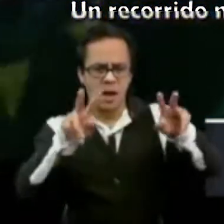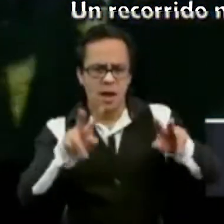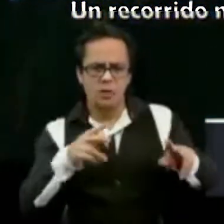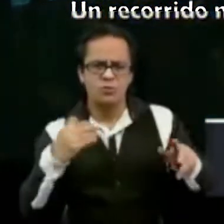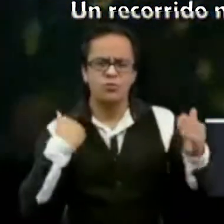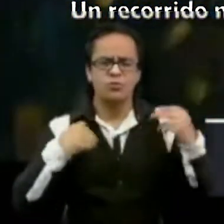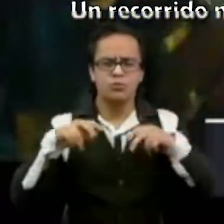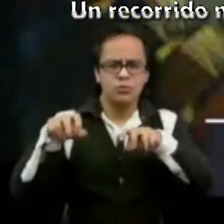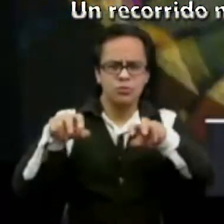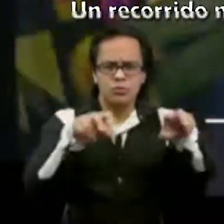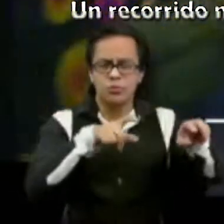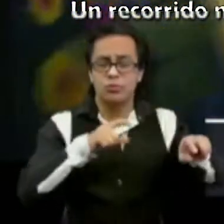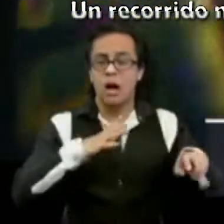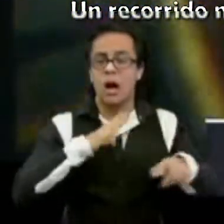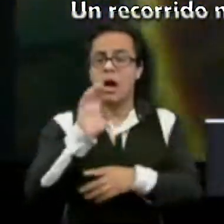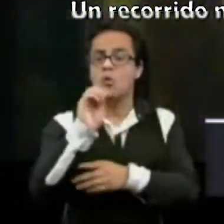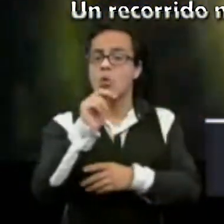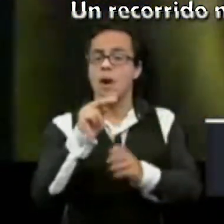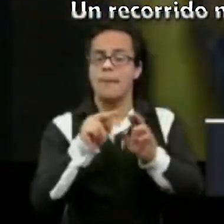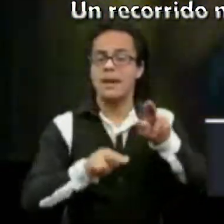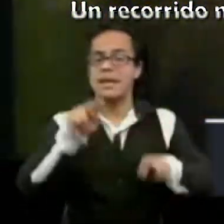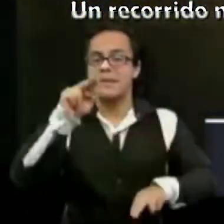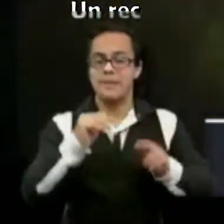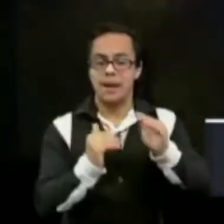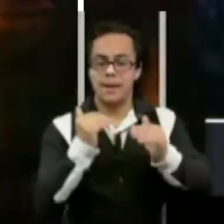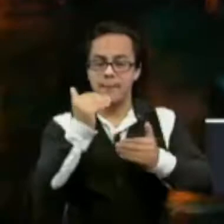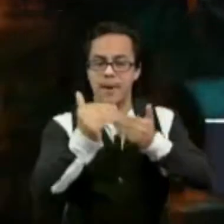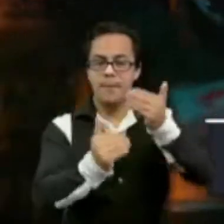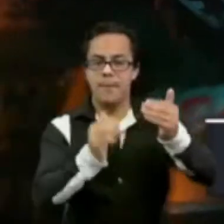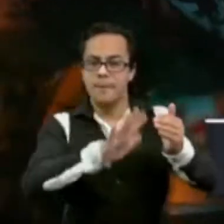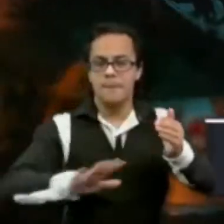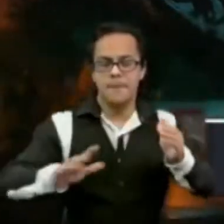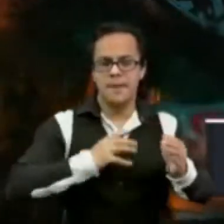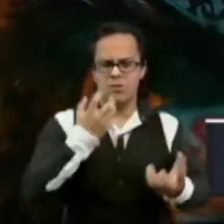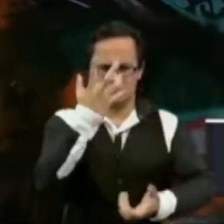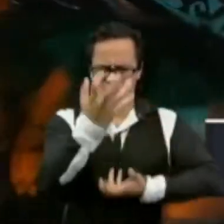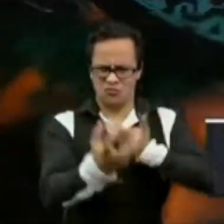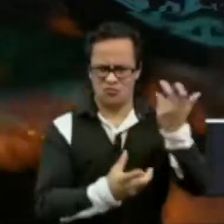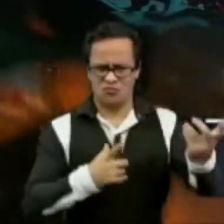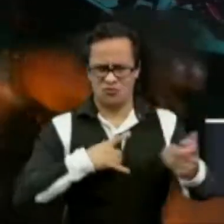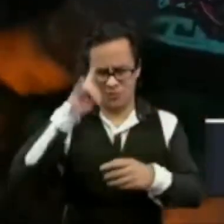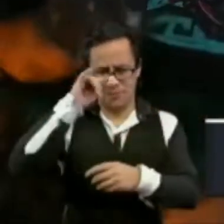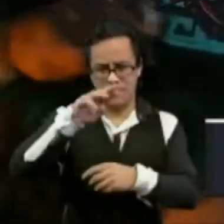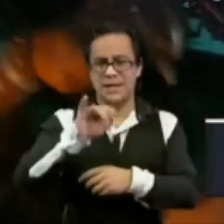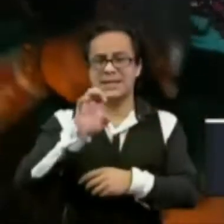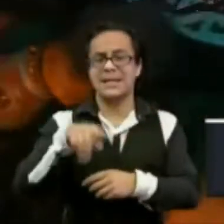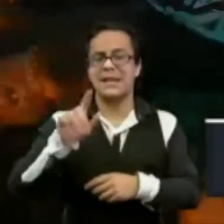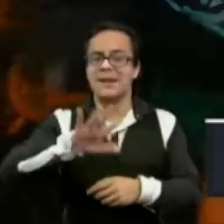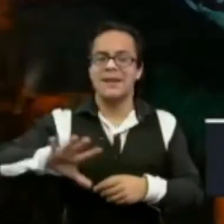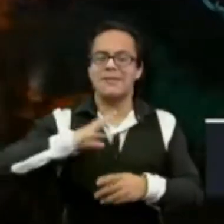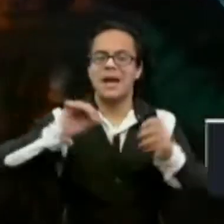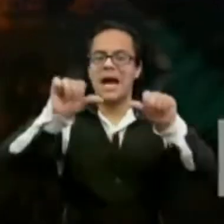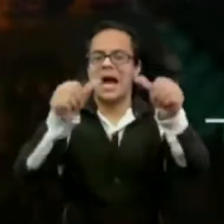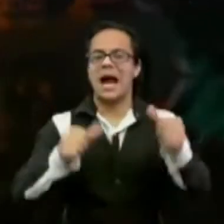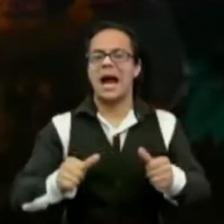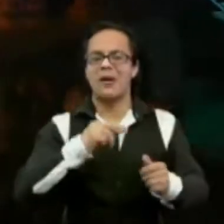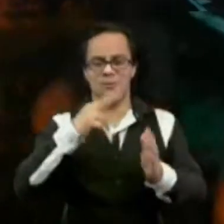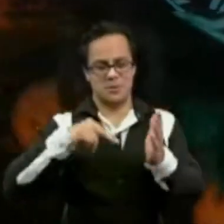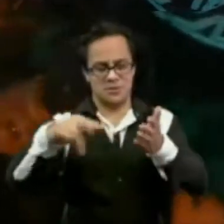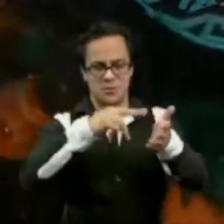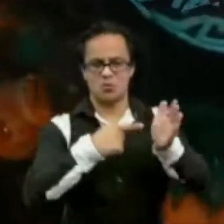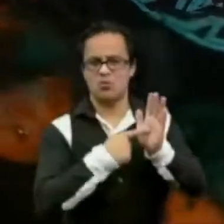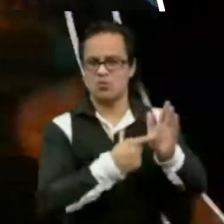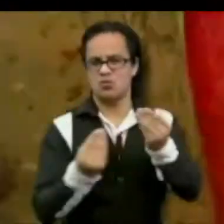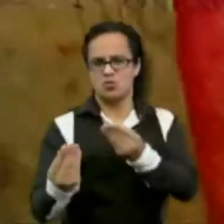los 9 niveles del inframundo, donde podremos recorrer al Mictlán, así como al artista plástico que más ha pintado la muerte. ¡Vamos